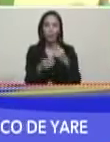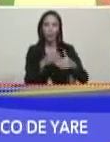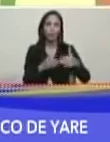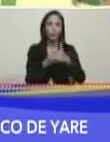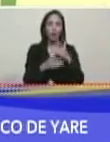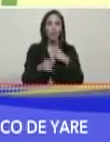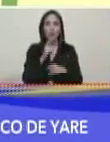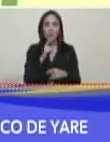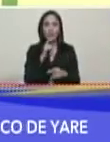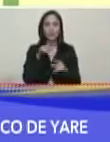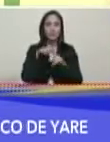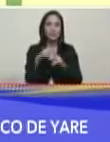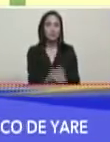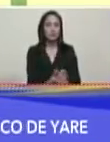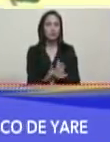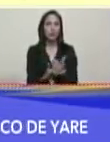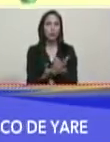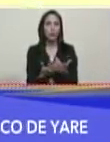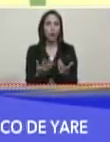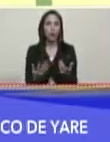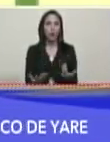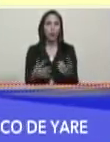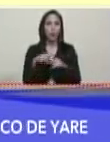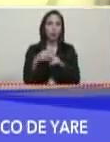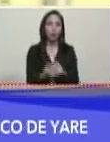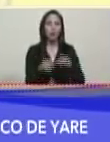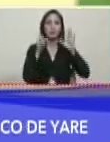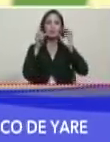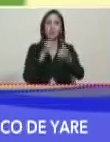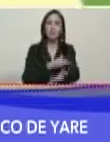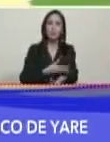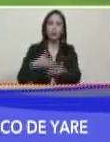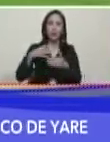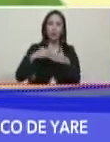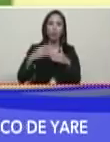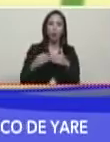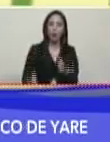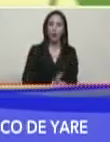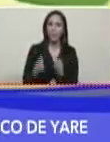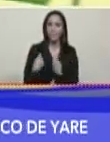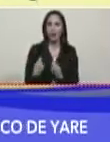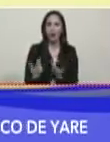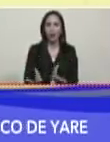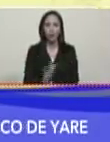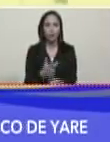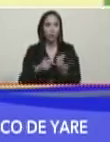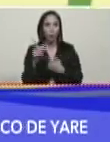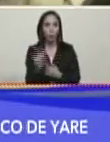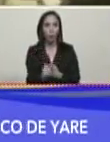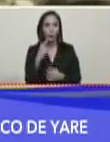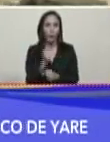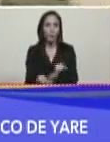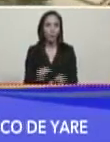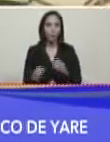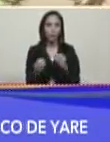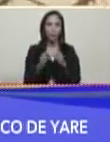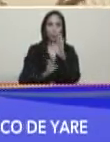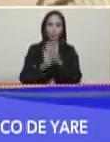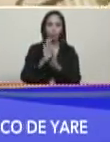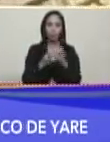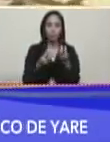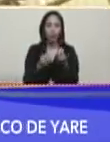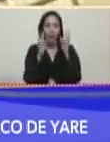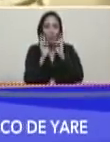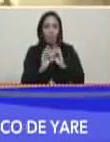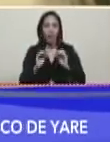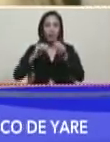dificultades, la dificultad para acceder a 6 millones de dólares que estaban pidiendo, era el presupuesto más barato para recuperar la planta, para el